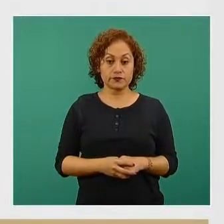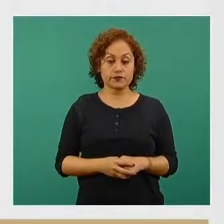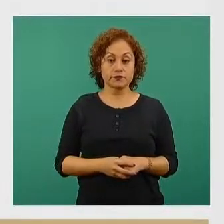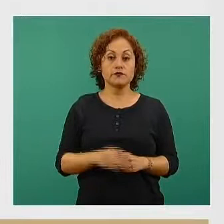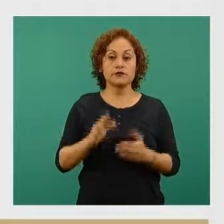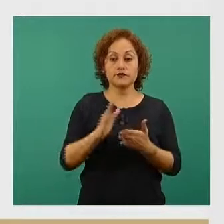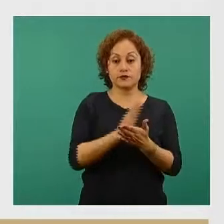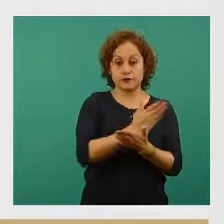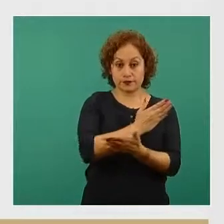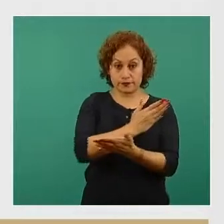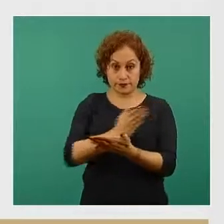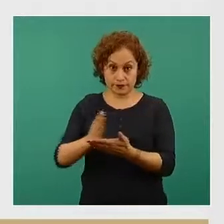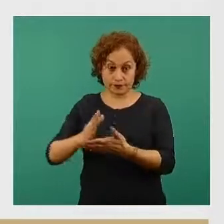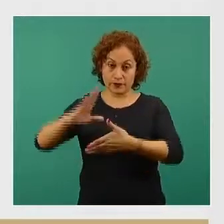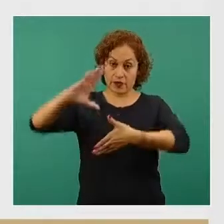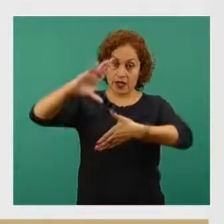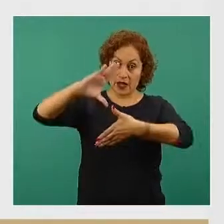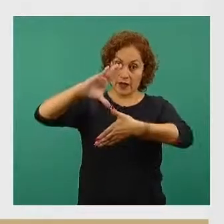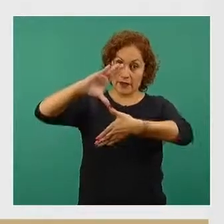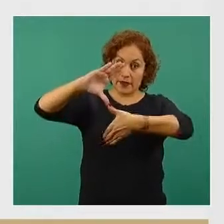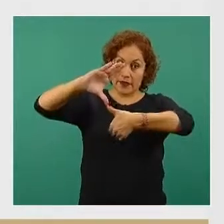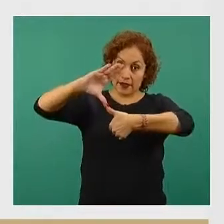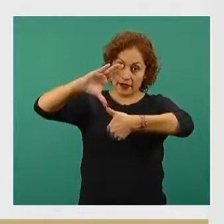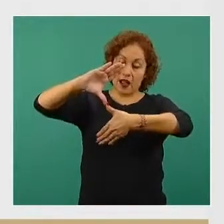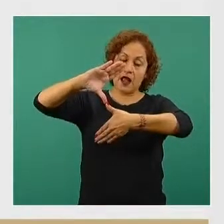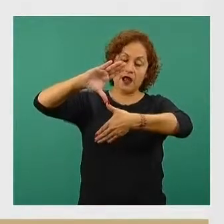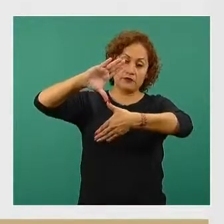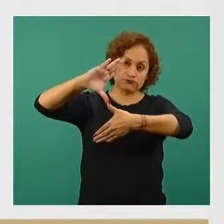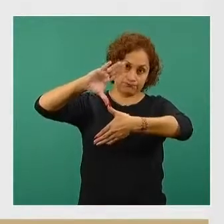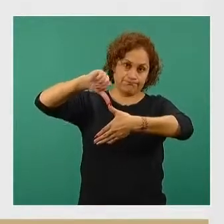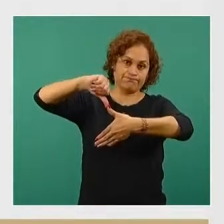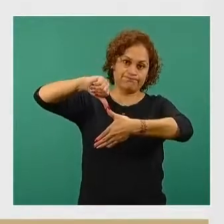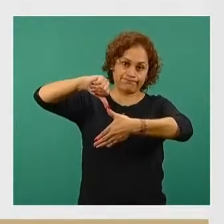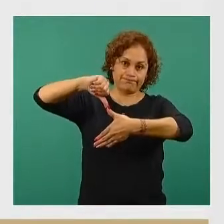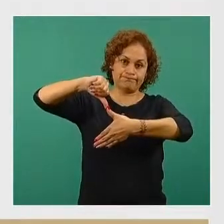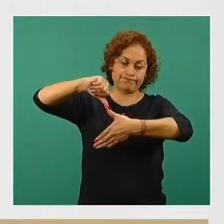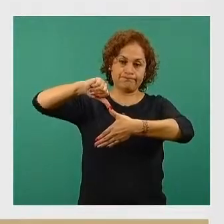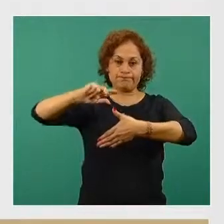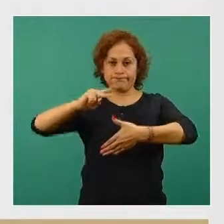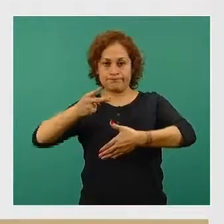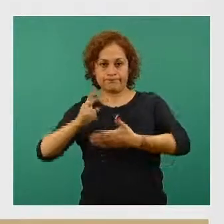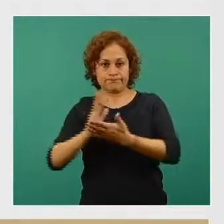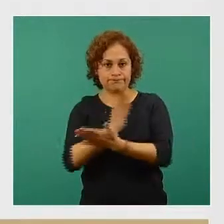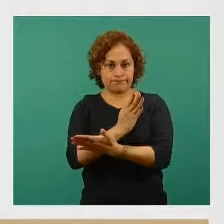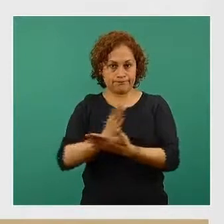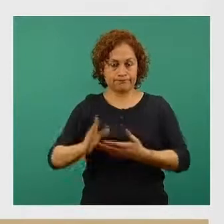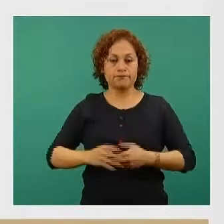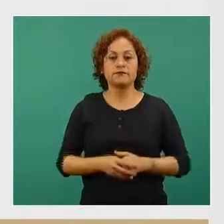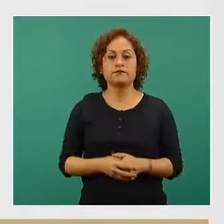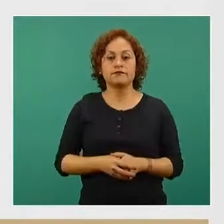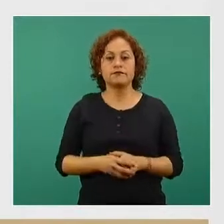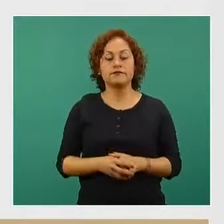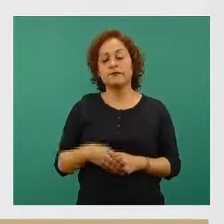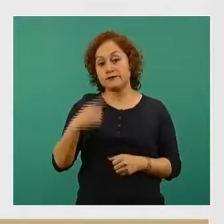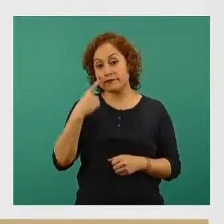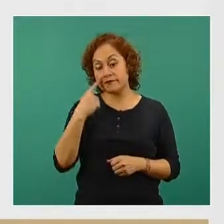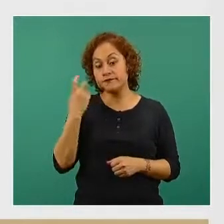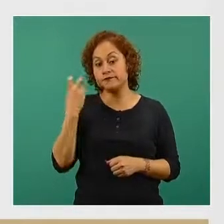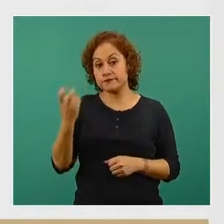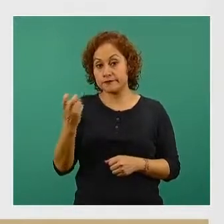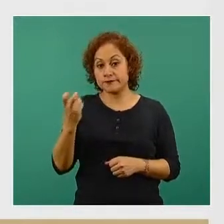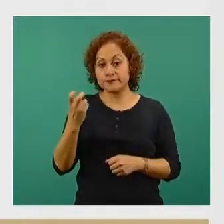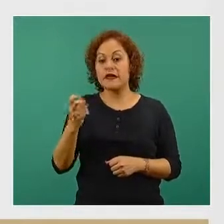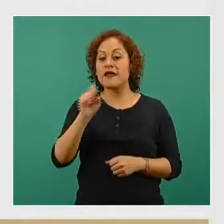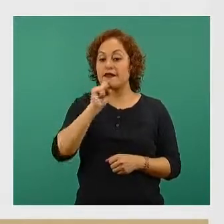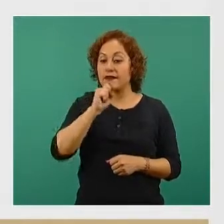que es América del Sur de América del Norte. Podemos ver aquí claramente el comportamiento en las últimas semanas de